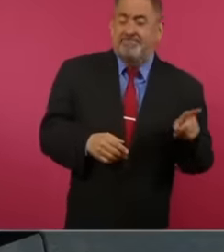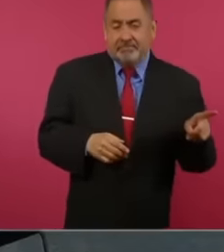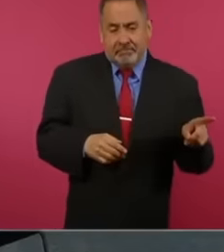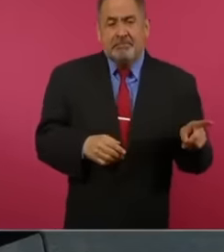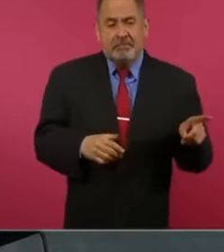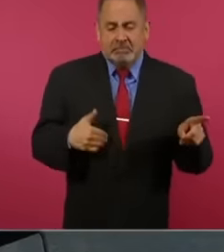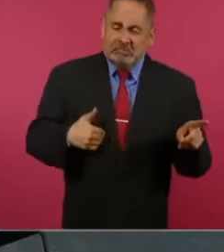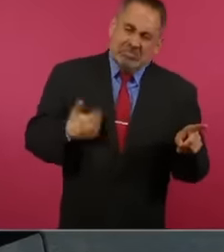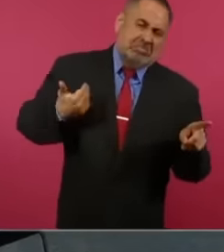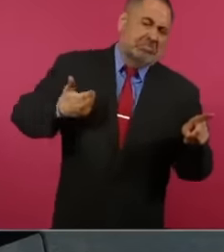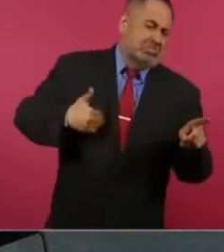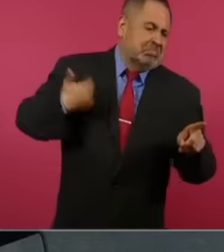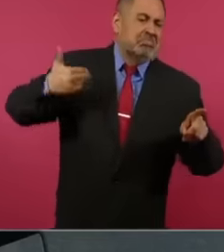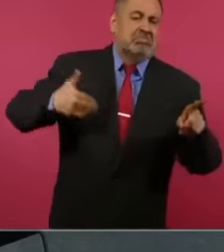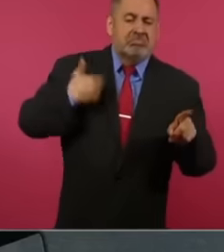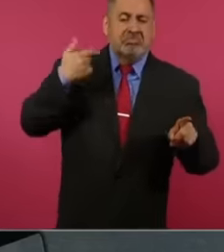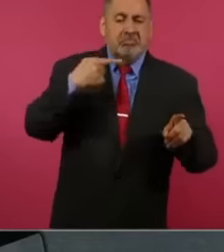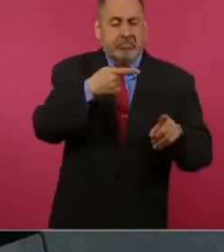provecho